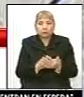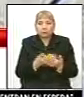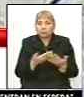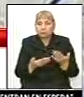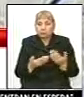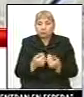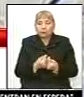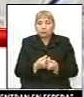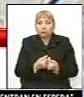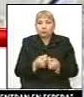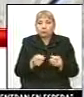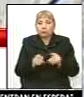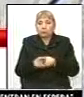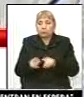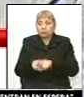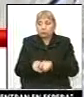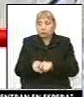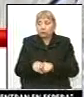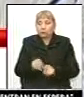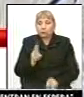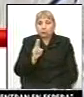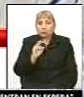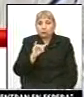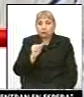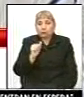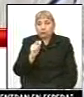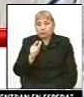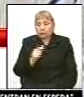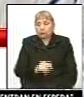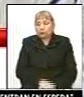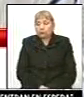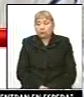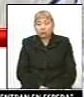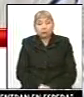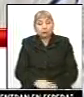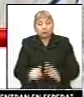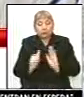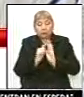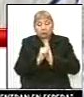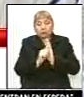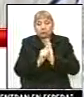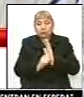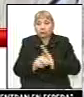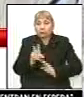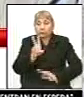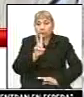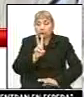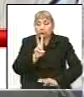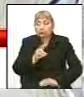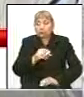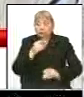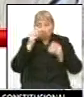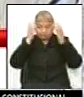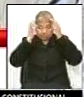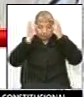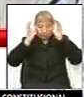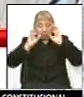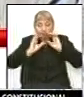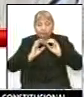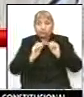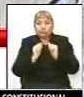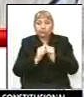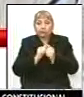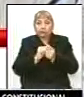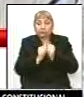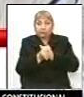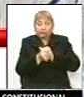proyectos de infraestructura, tanto terrestre como vial. En el artículo 2, estamos de acuerdo, decía, con la modificatoria